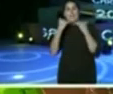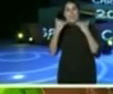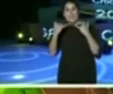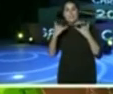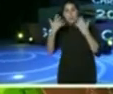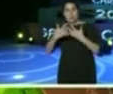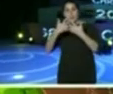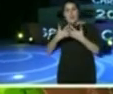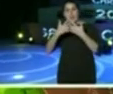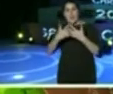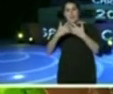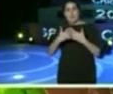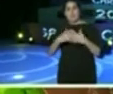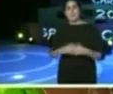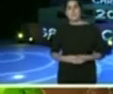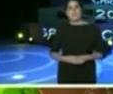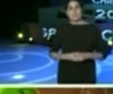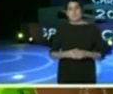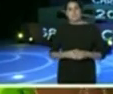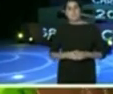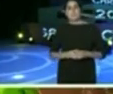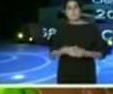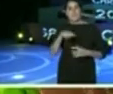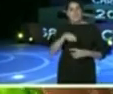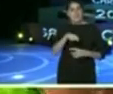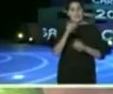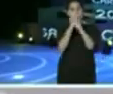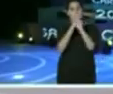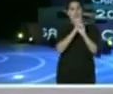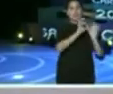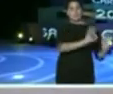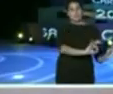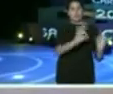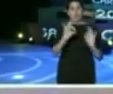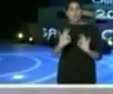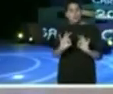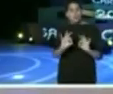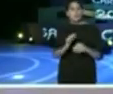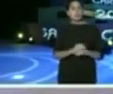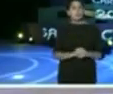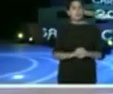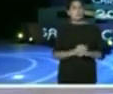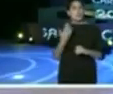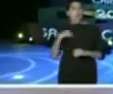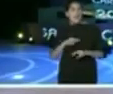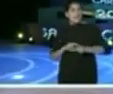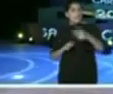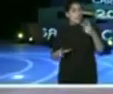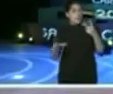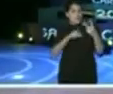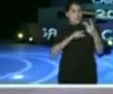Yara Creations. Aquí están los que son, que se llevan ya un segundo premio en esta